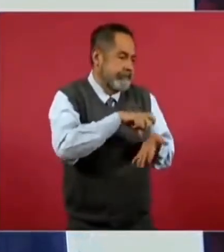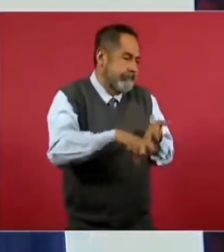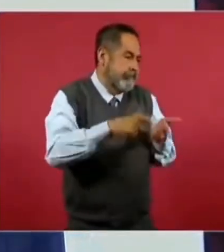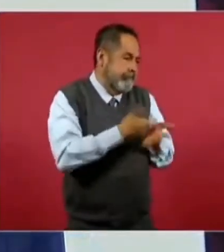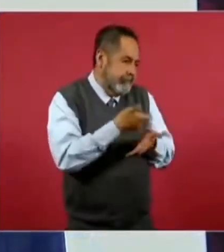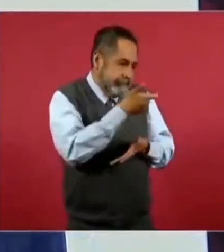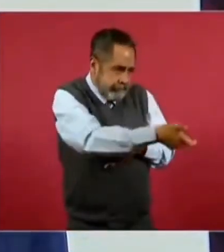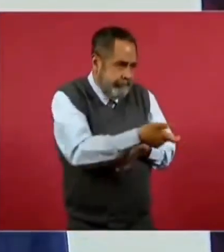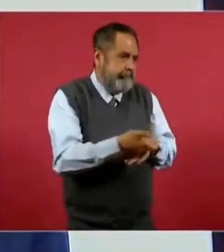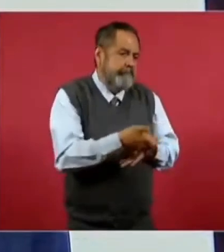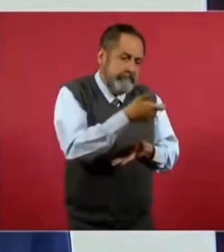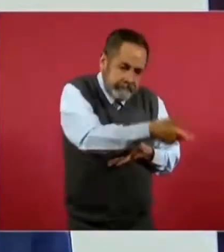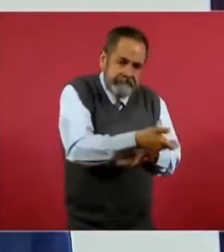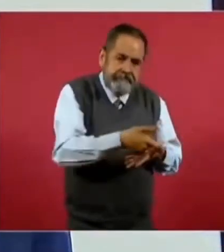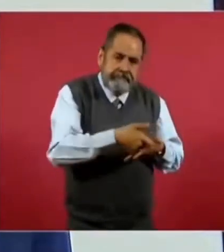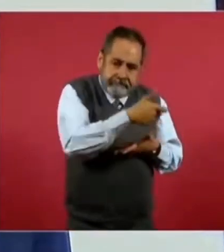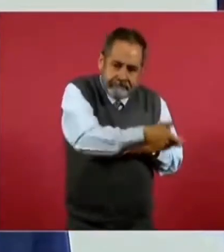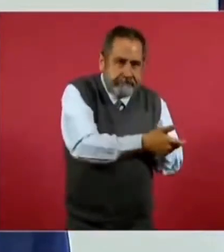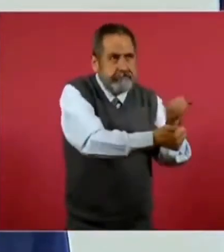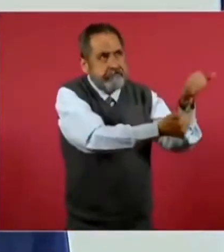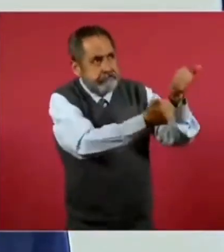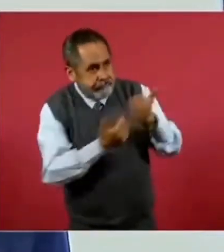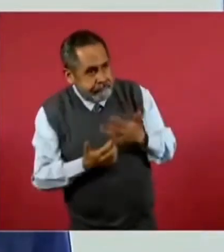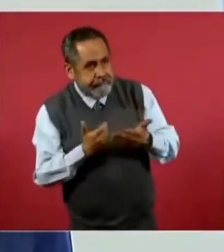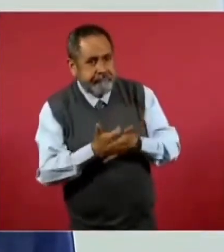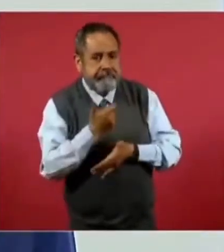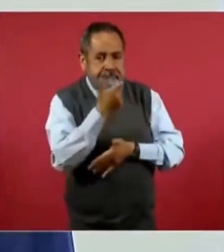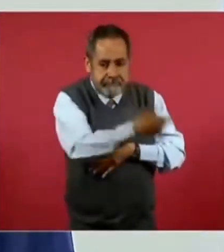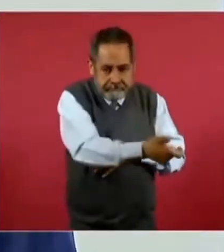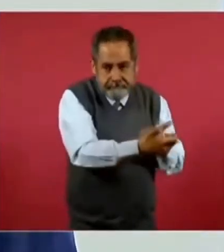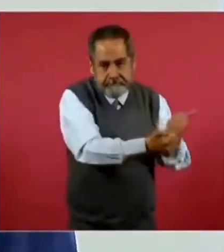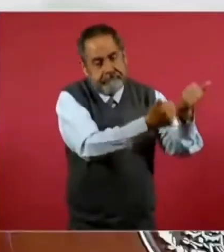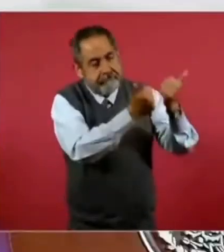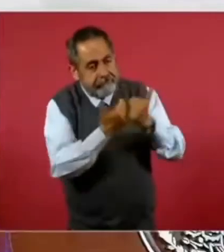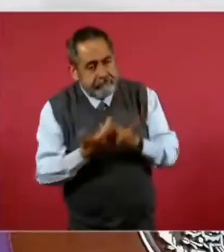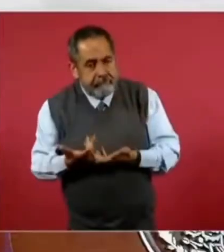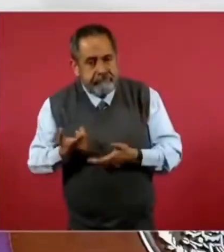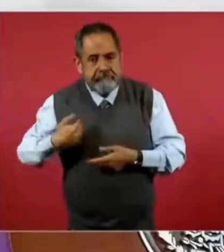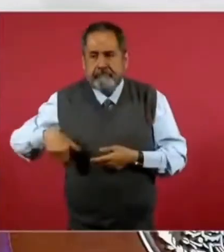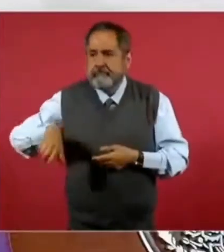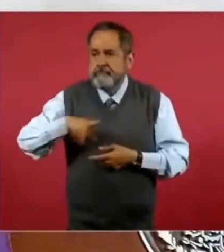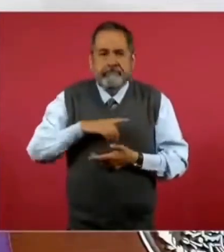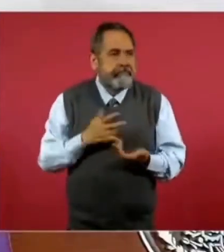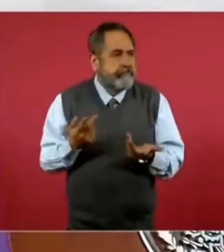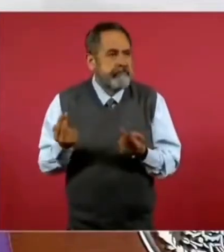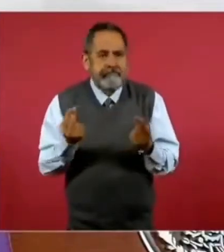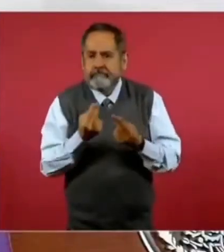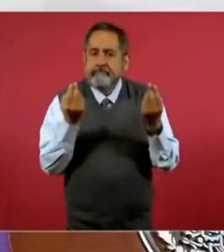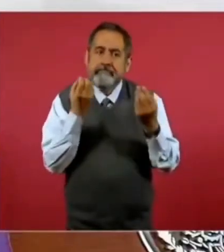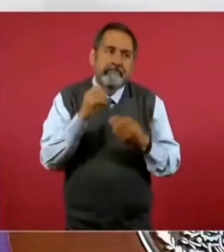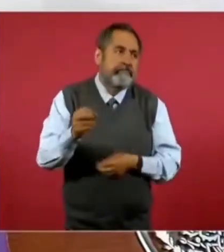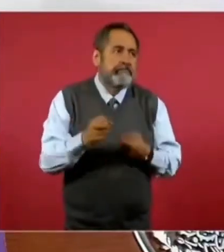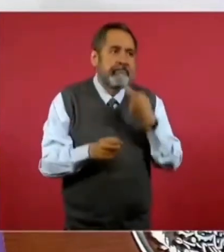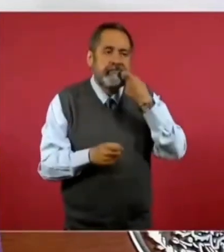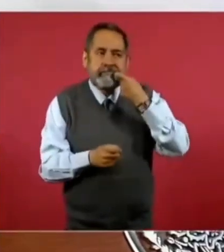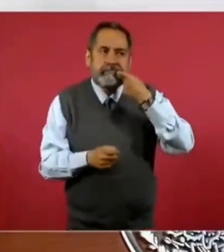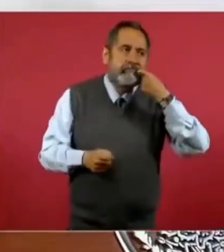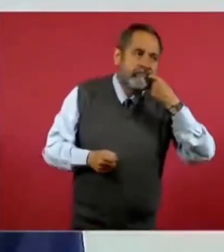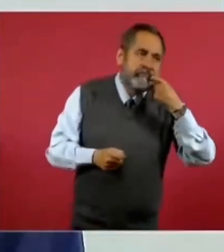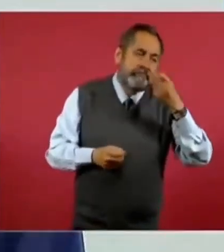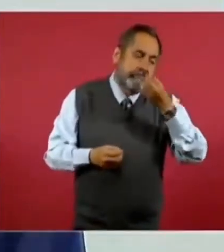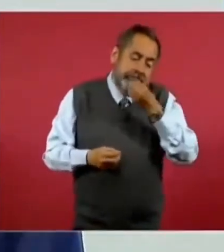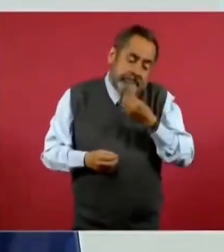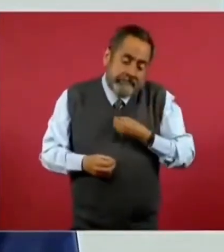compráramos en el extranjero para ser cada vez más dependientes